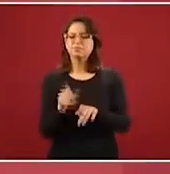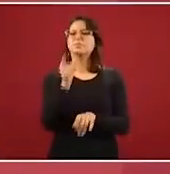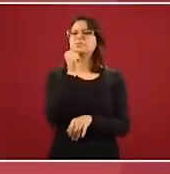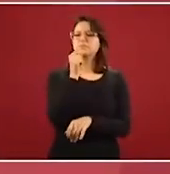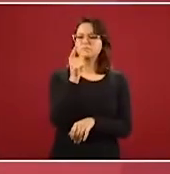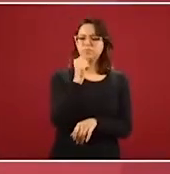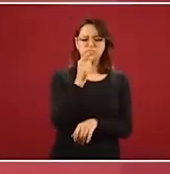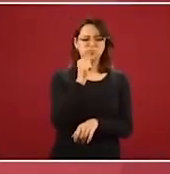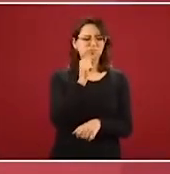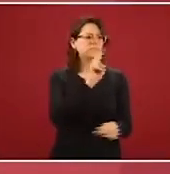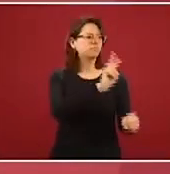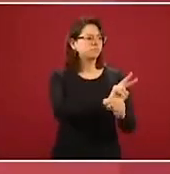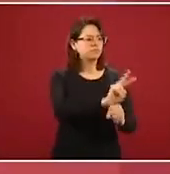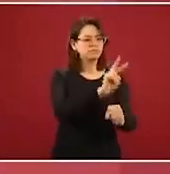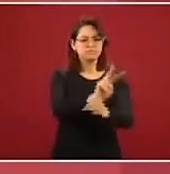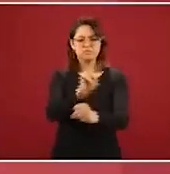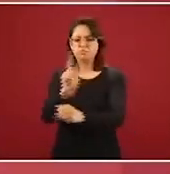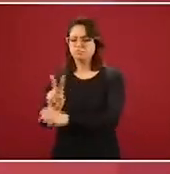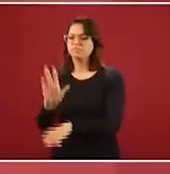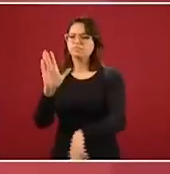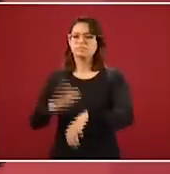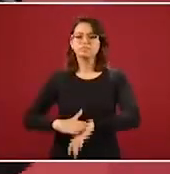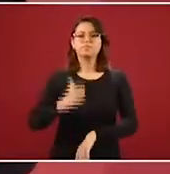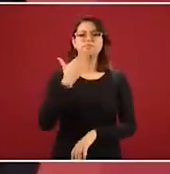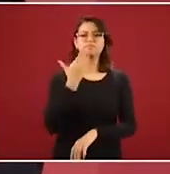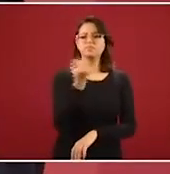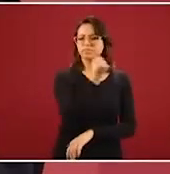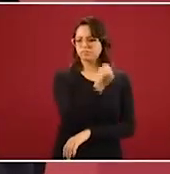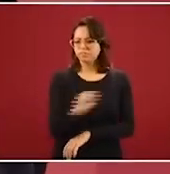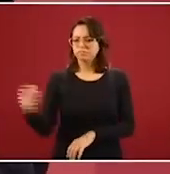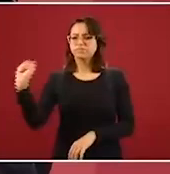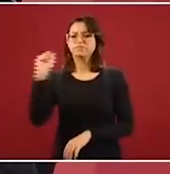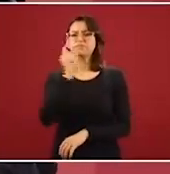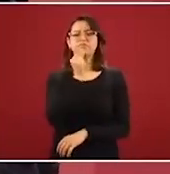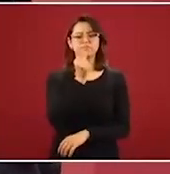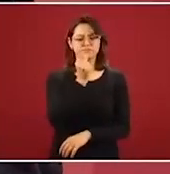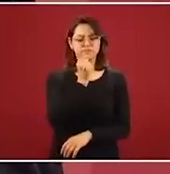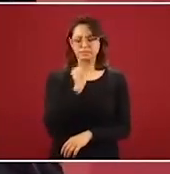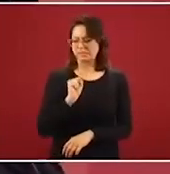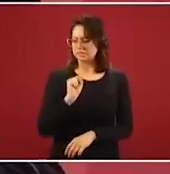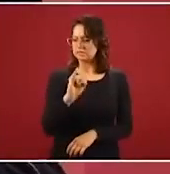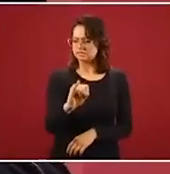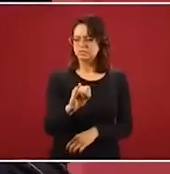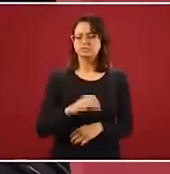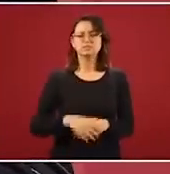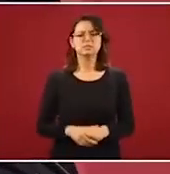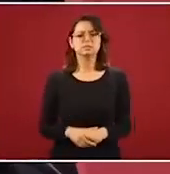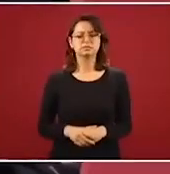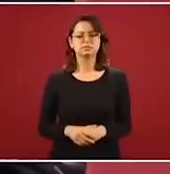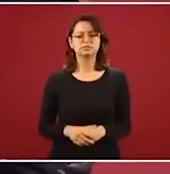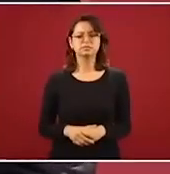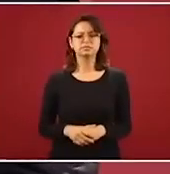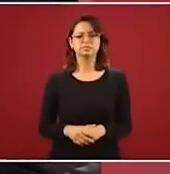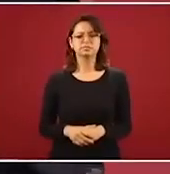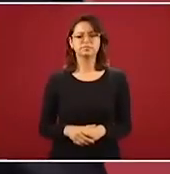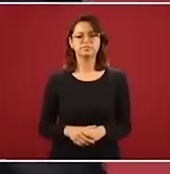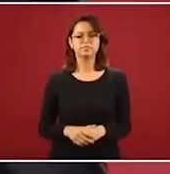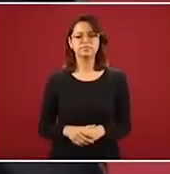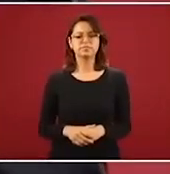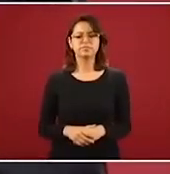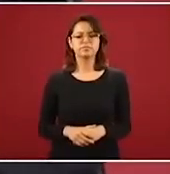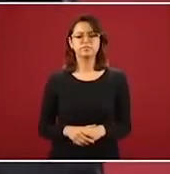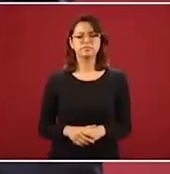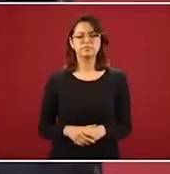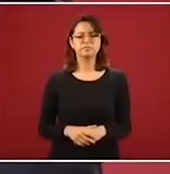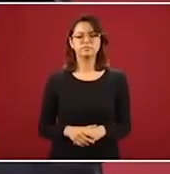que se profesionalice a la policía, que se cuente con el apoyo,